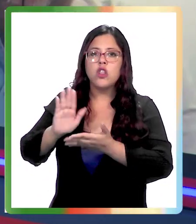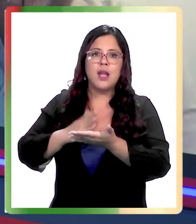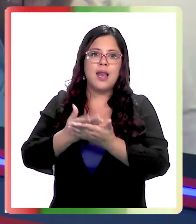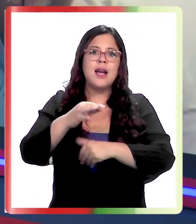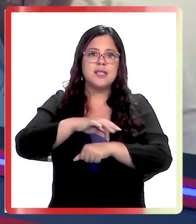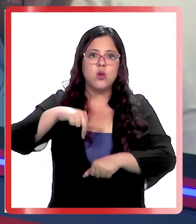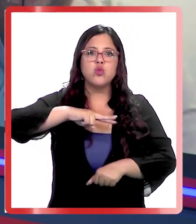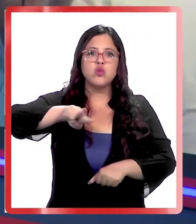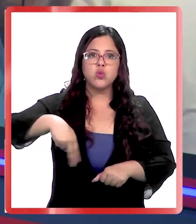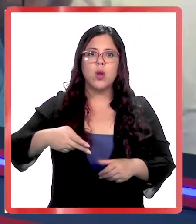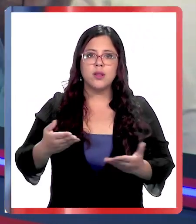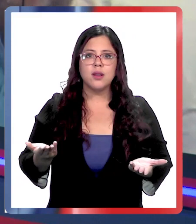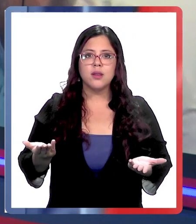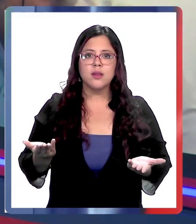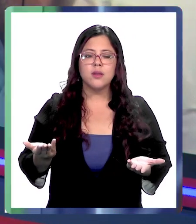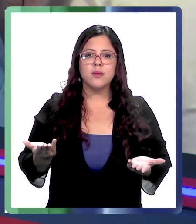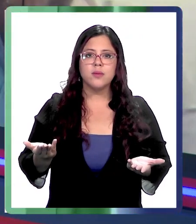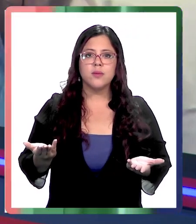de nuestra salud